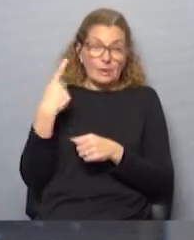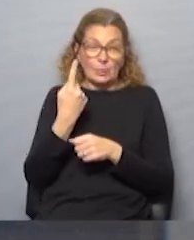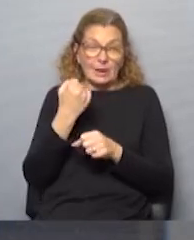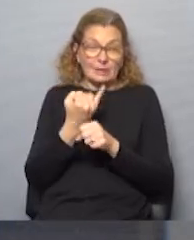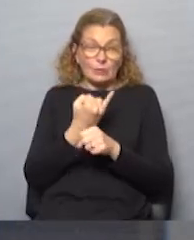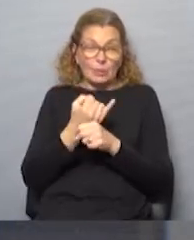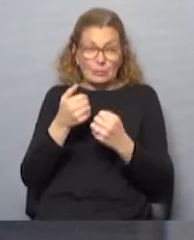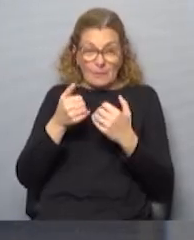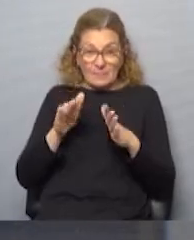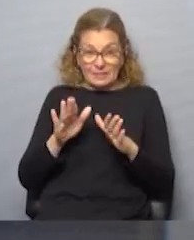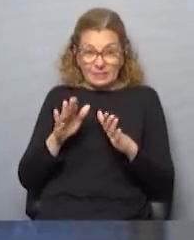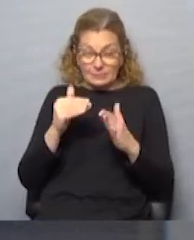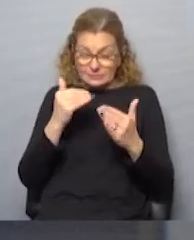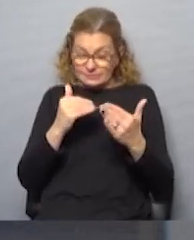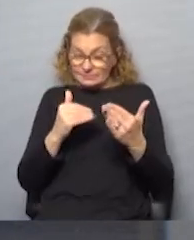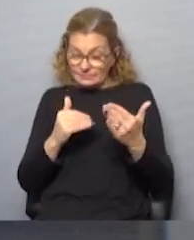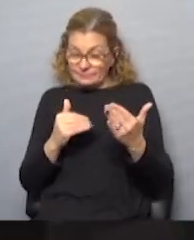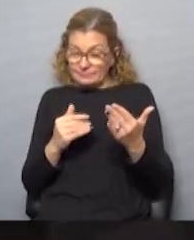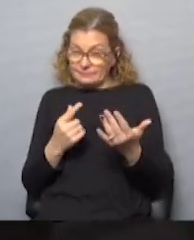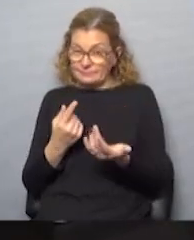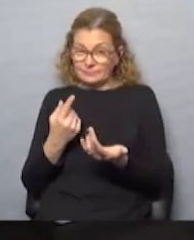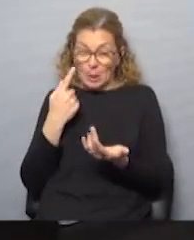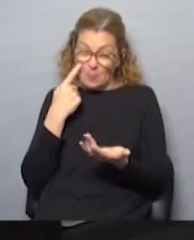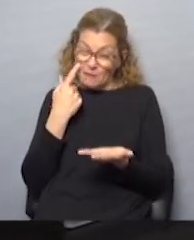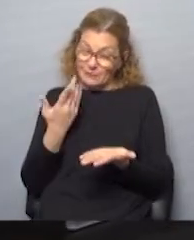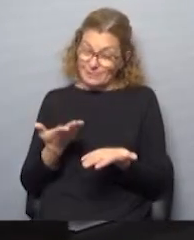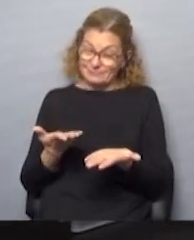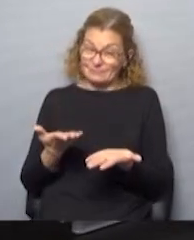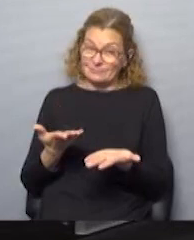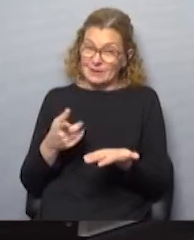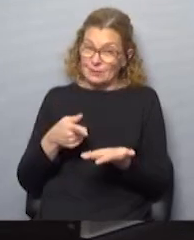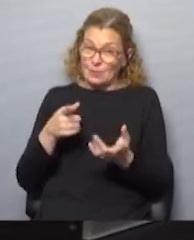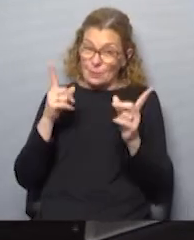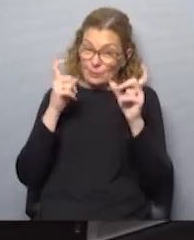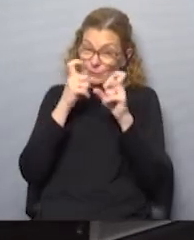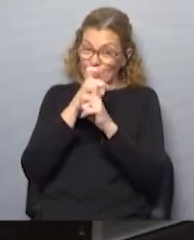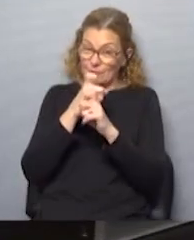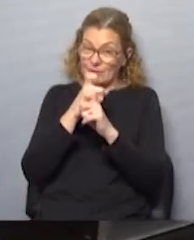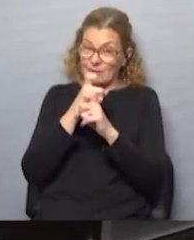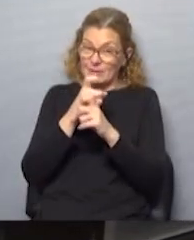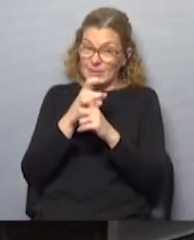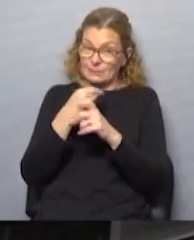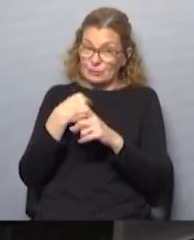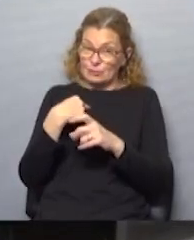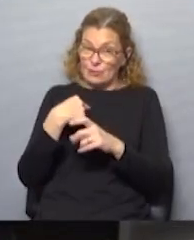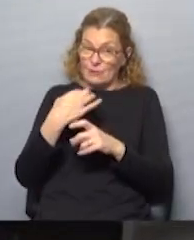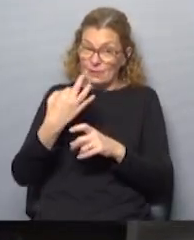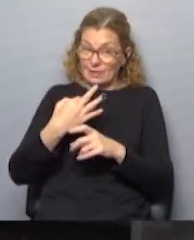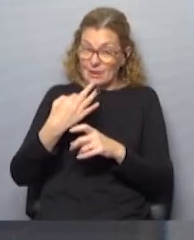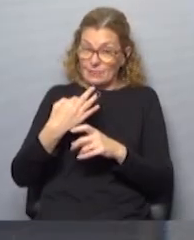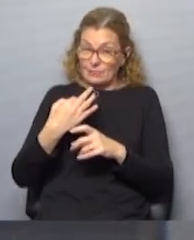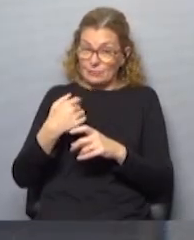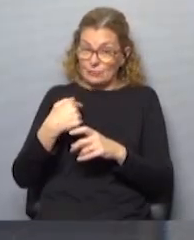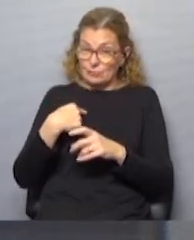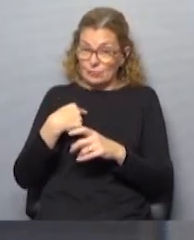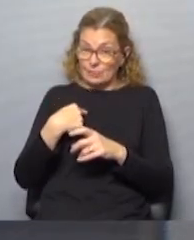cuando empezamos digamos a secar probaría decir esto es es muy difícil que salga yo realmente me siento un